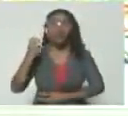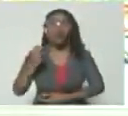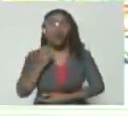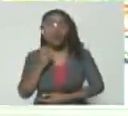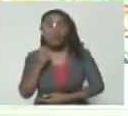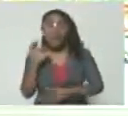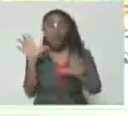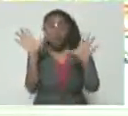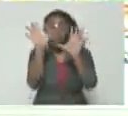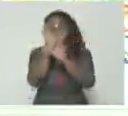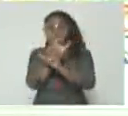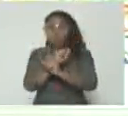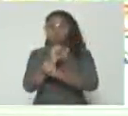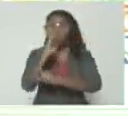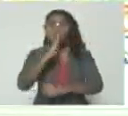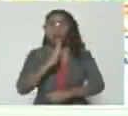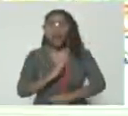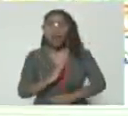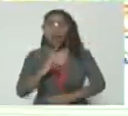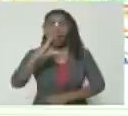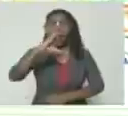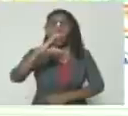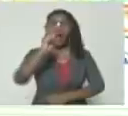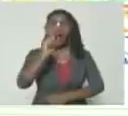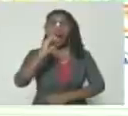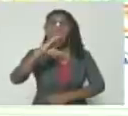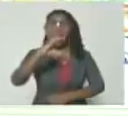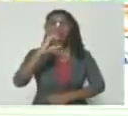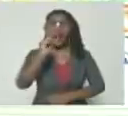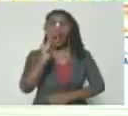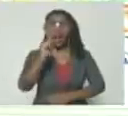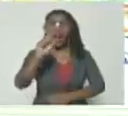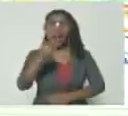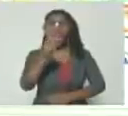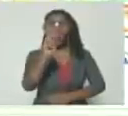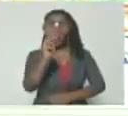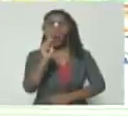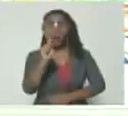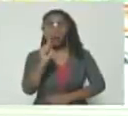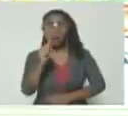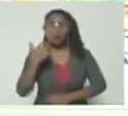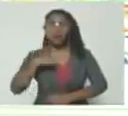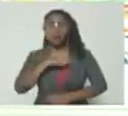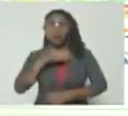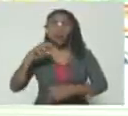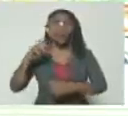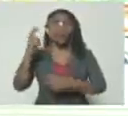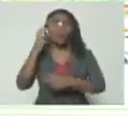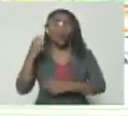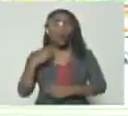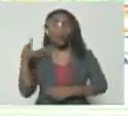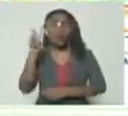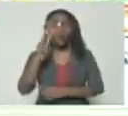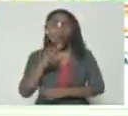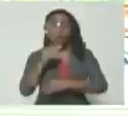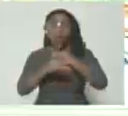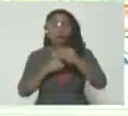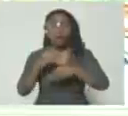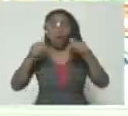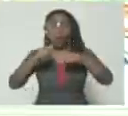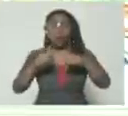Barinas, Cacaguá. Cacagua. Dice, Cacagua. Nuestro chocolate está elaborado con cacao venezolano fino de